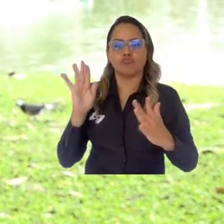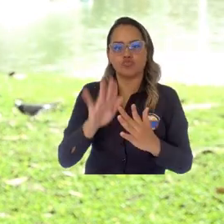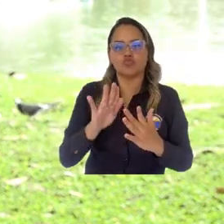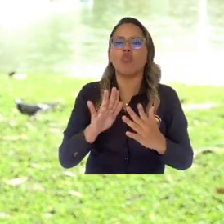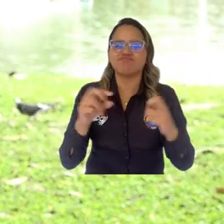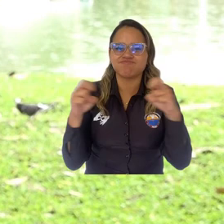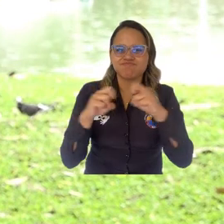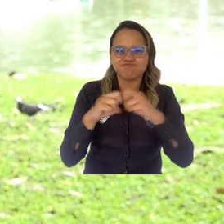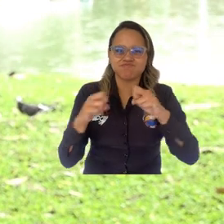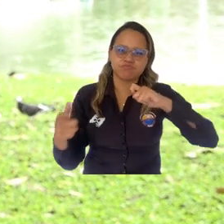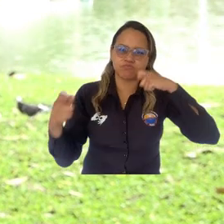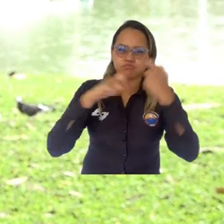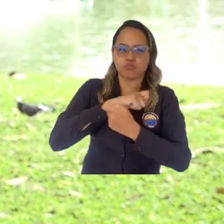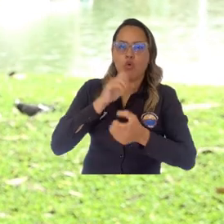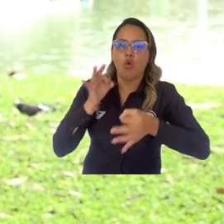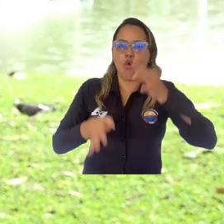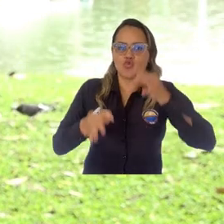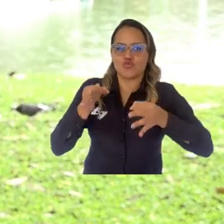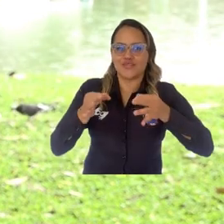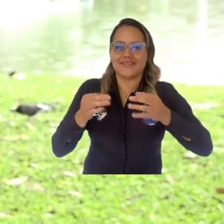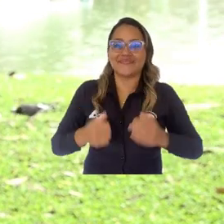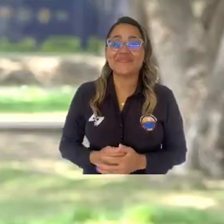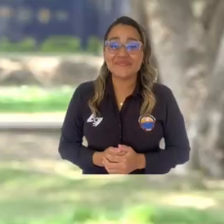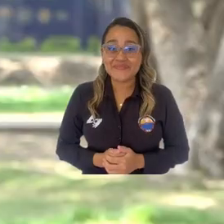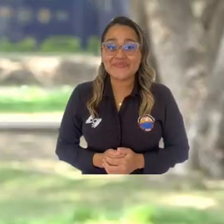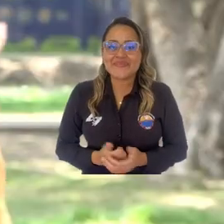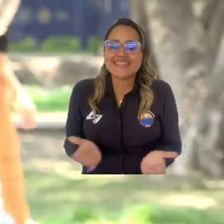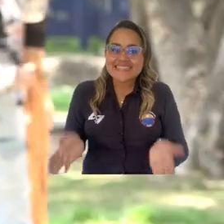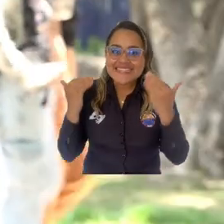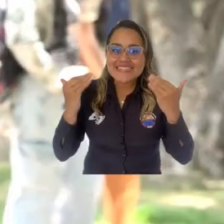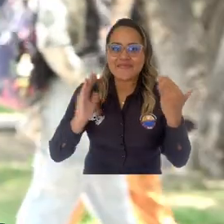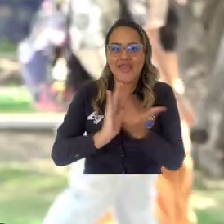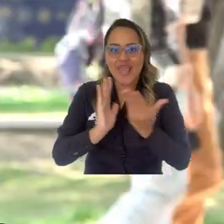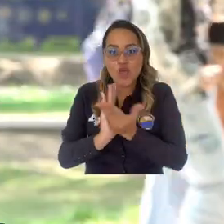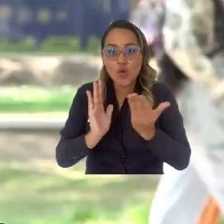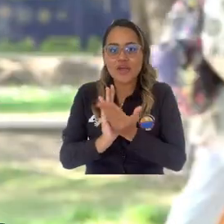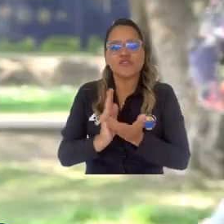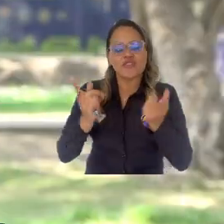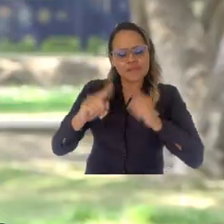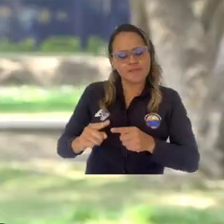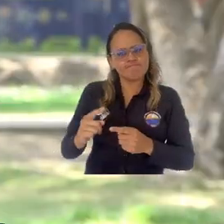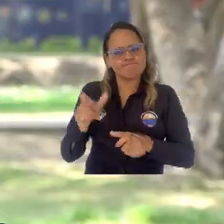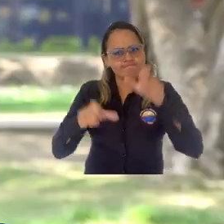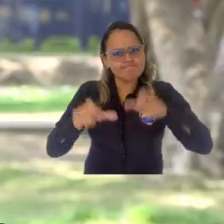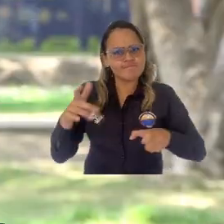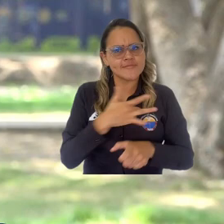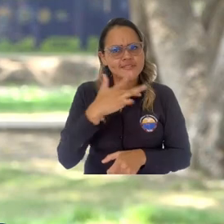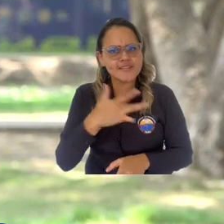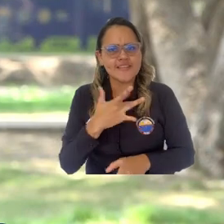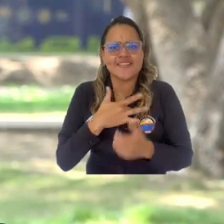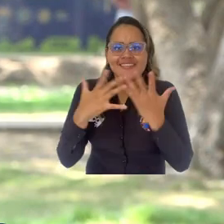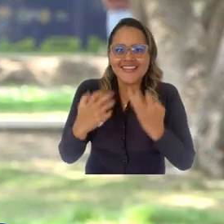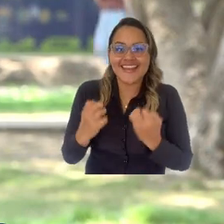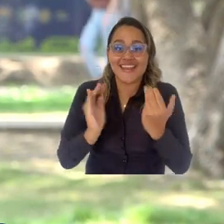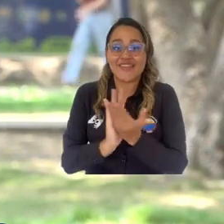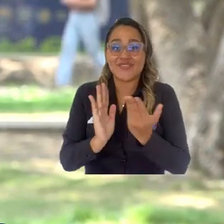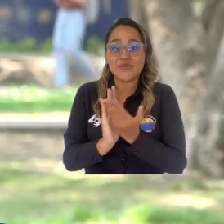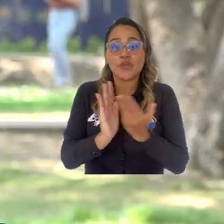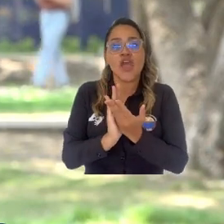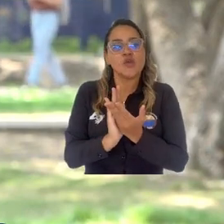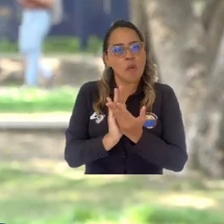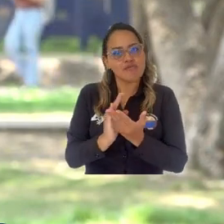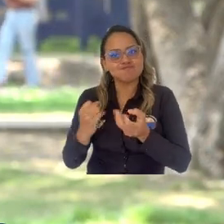para hacer una transición energética justa. ¿Cómo a partir de la educación y de la educación vocacional podemos